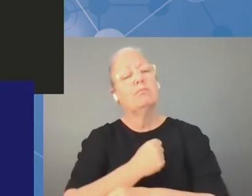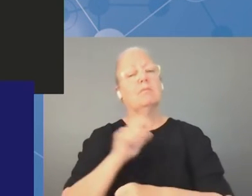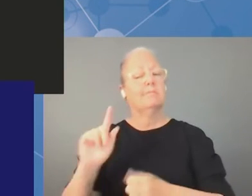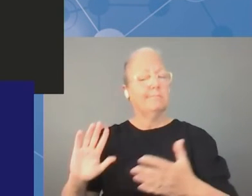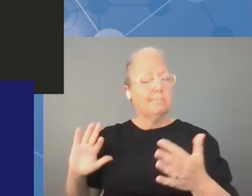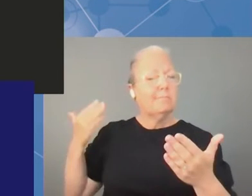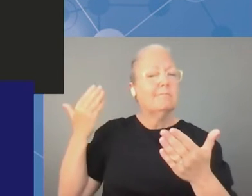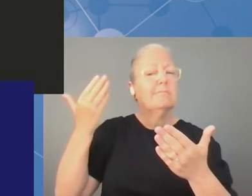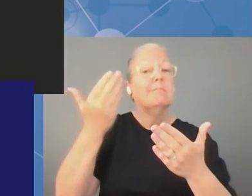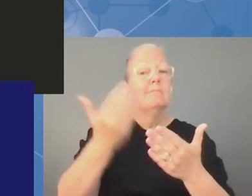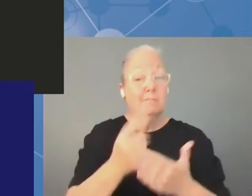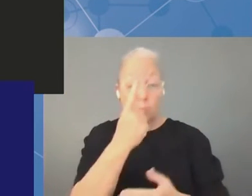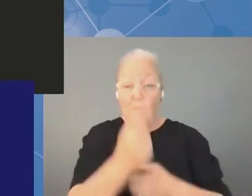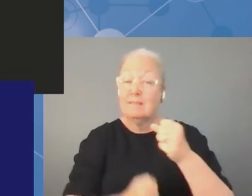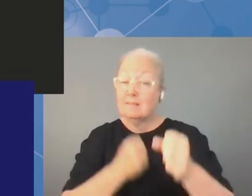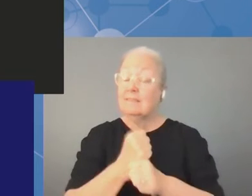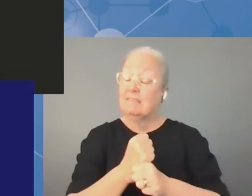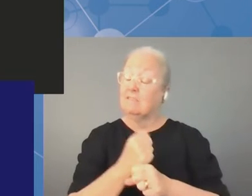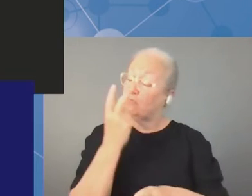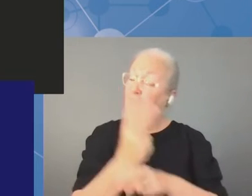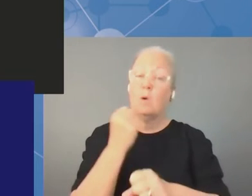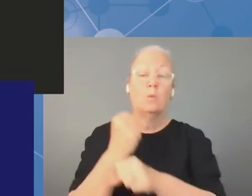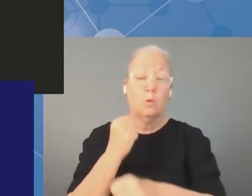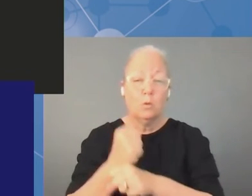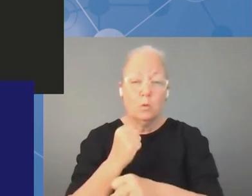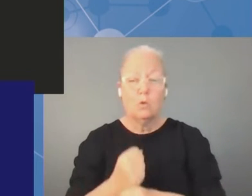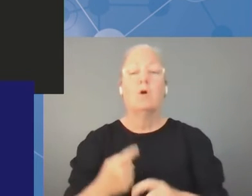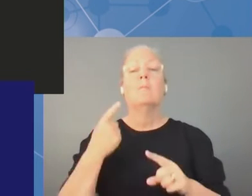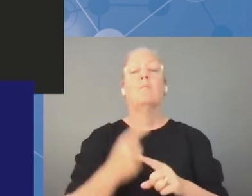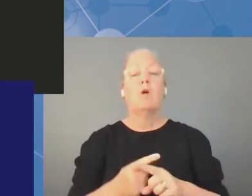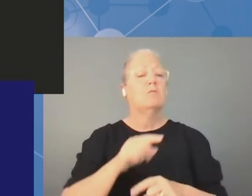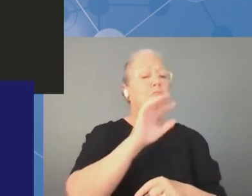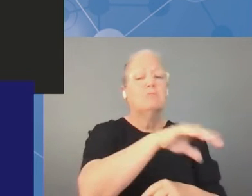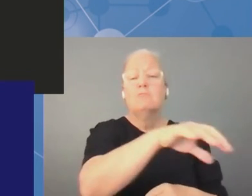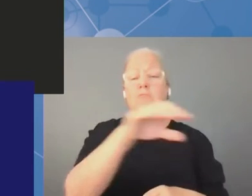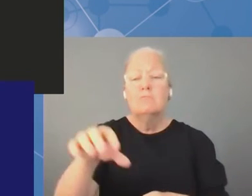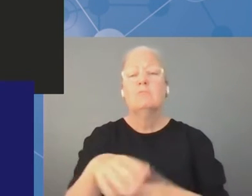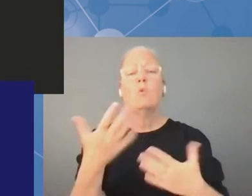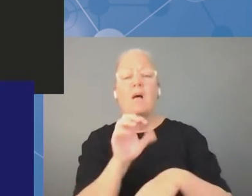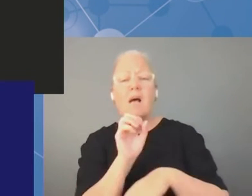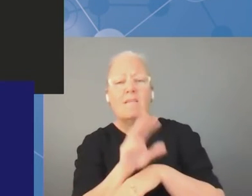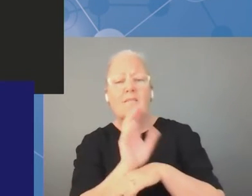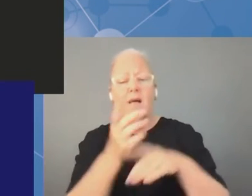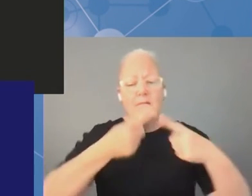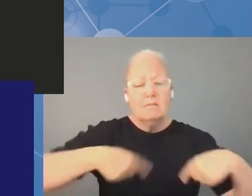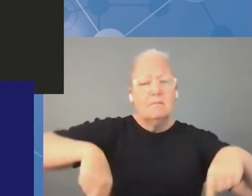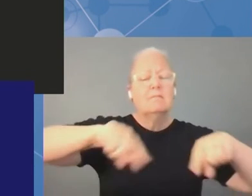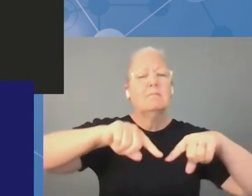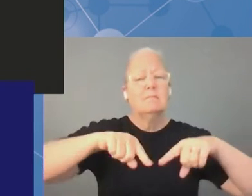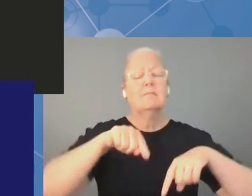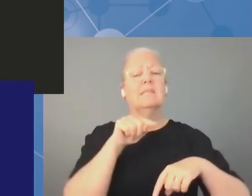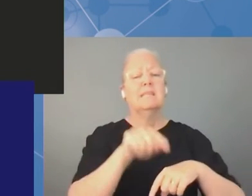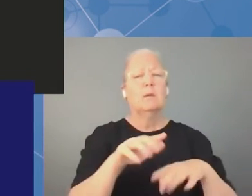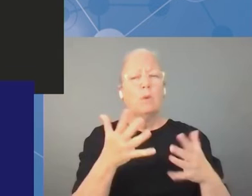IGF, a sus empleados, por su trabajo durante todo el año para que